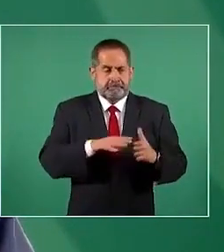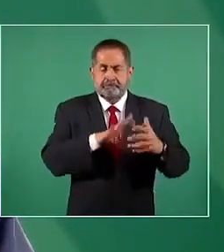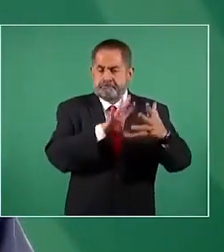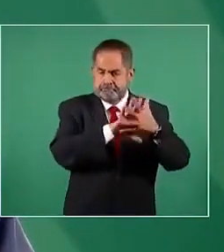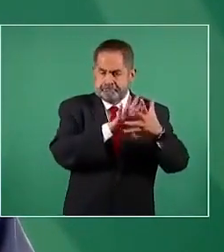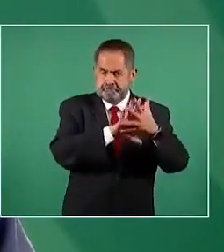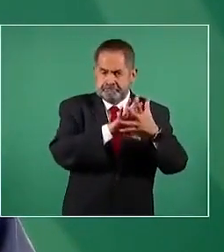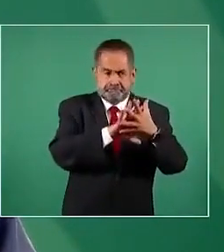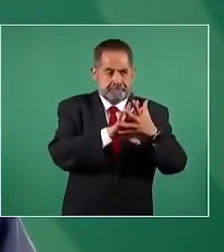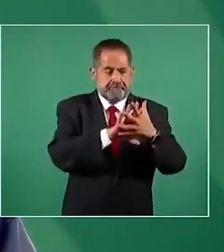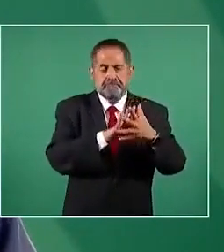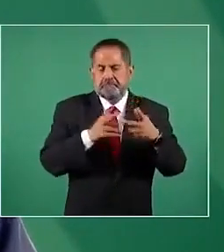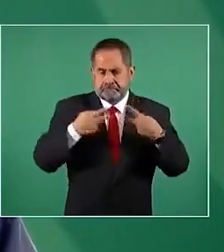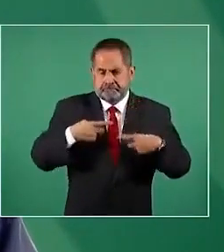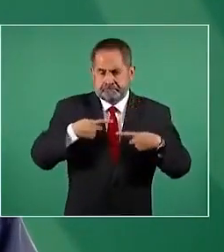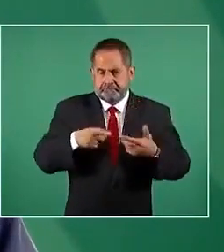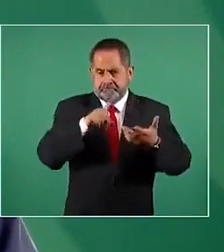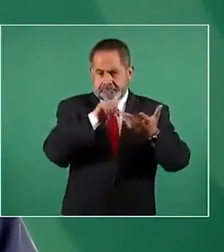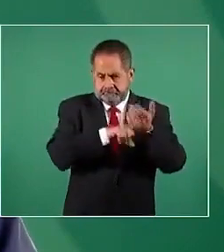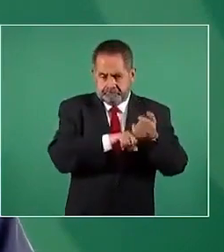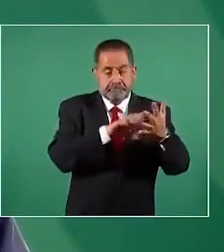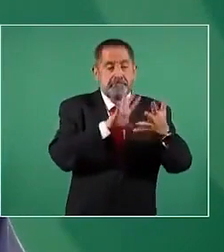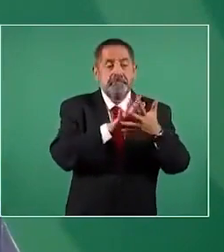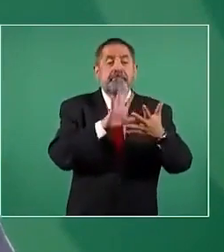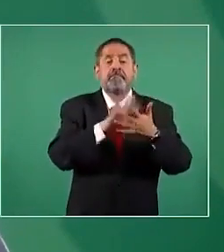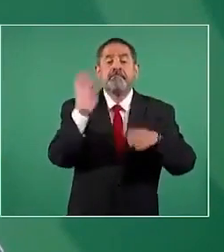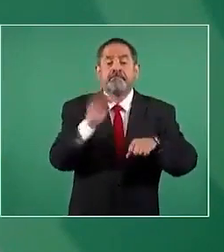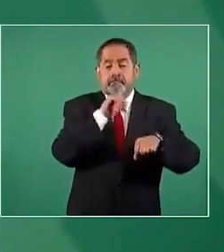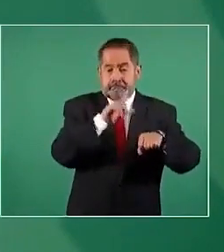en cárceles federales que